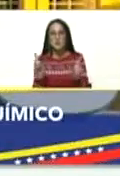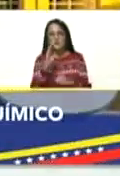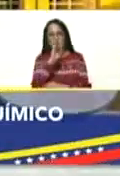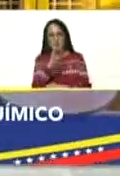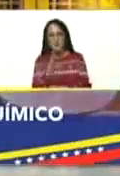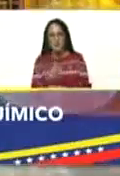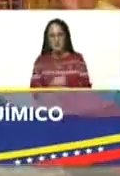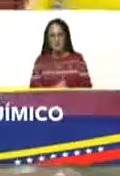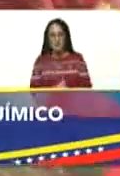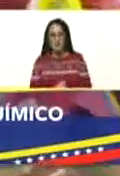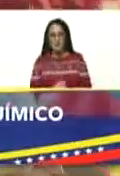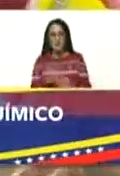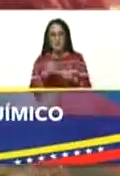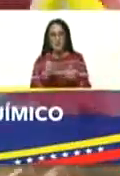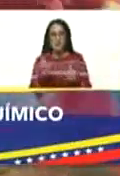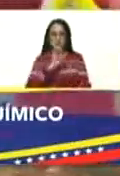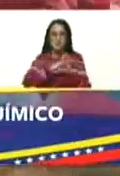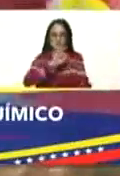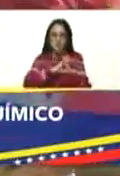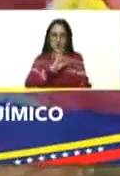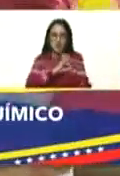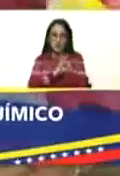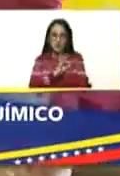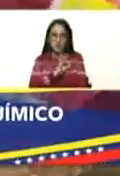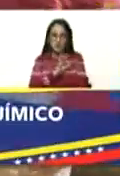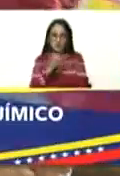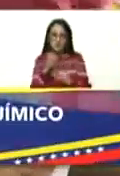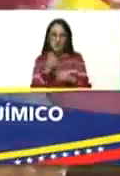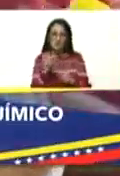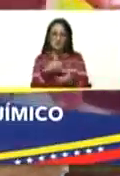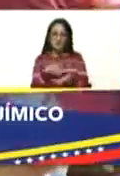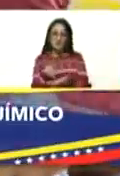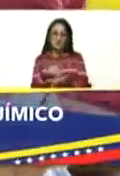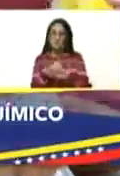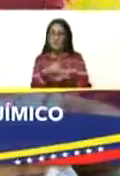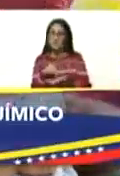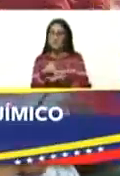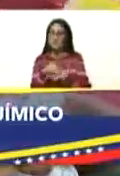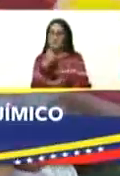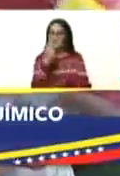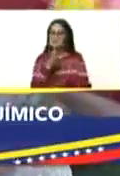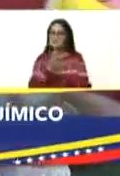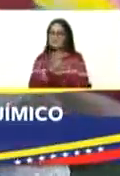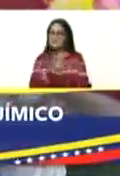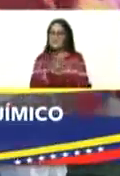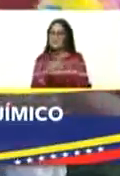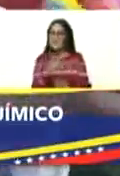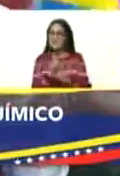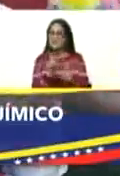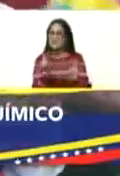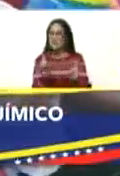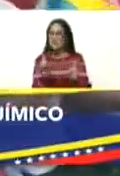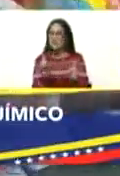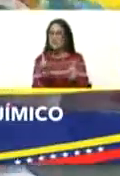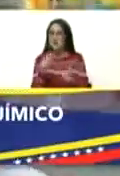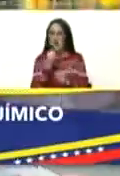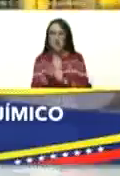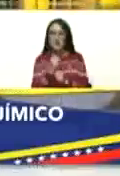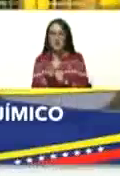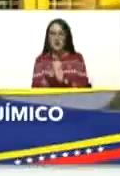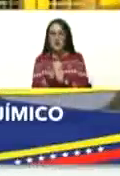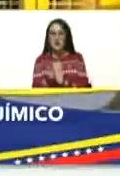directa, la democracia social, la democracia participativa, protagónica, la democracia obrera,